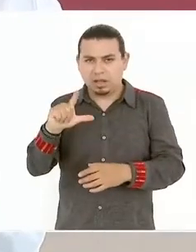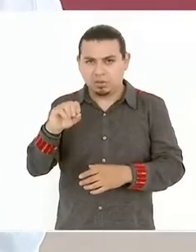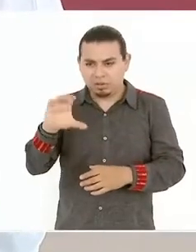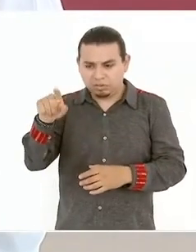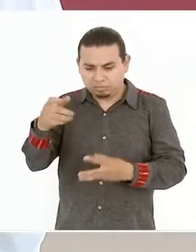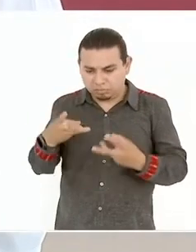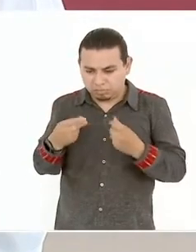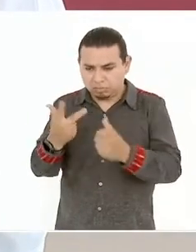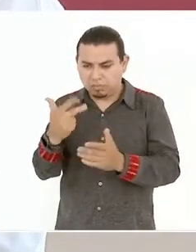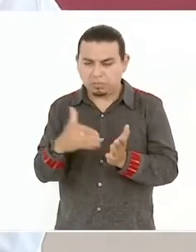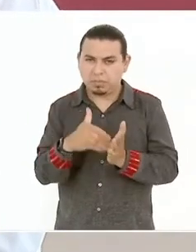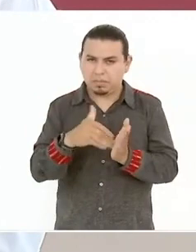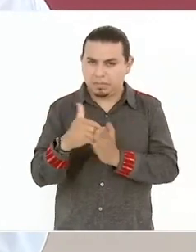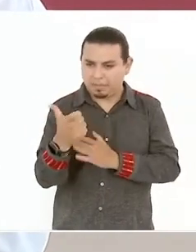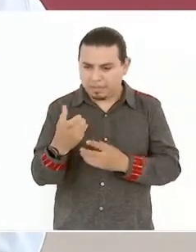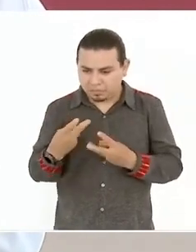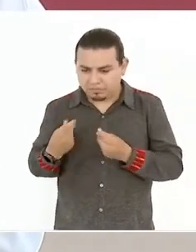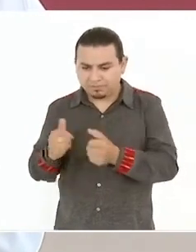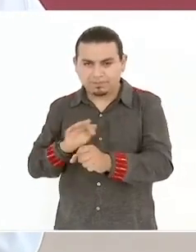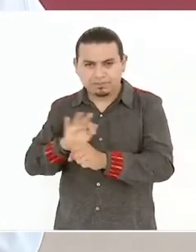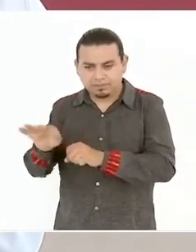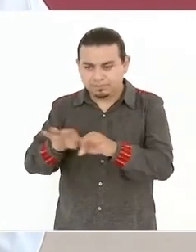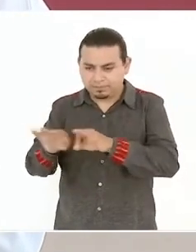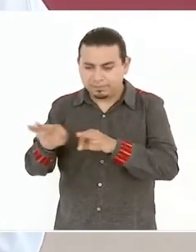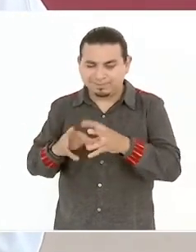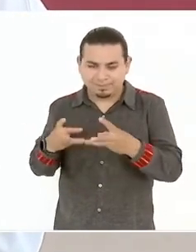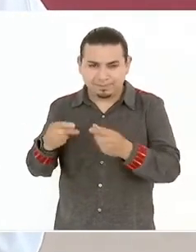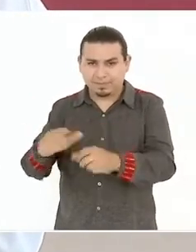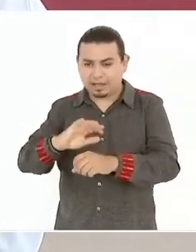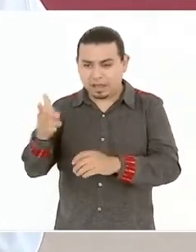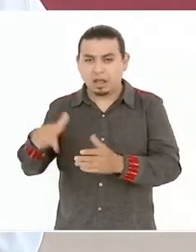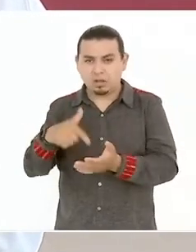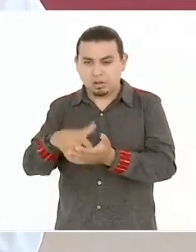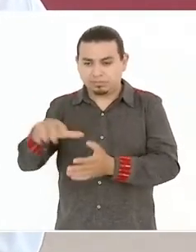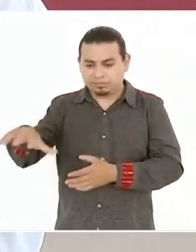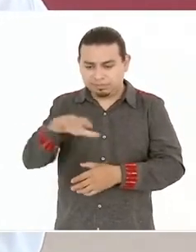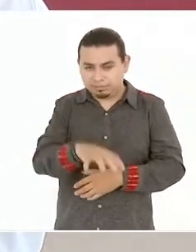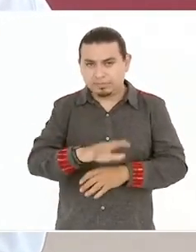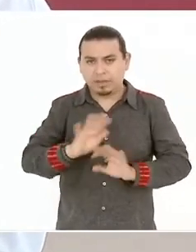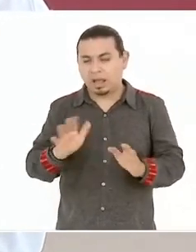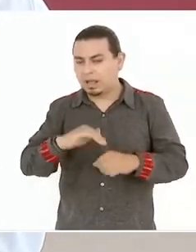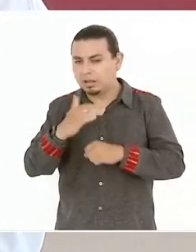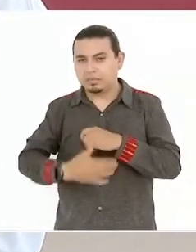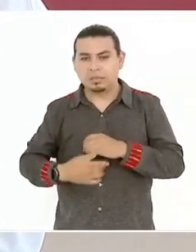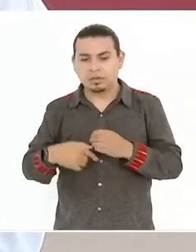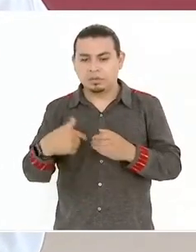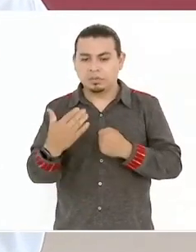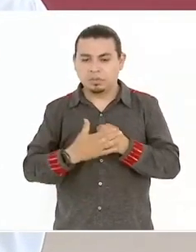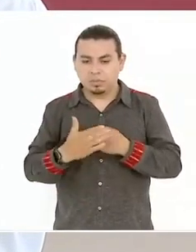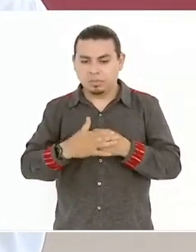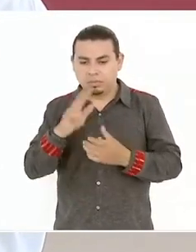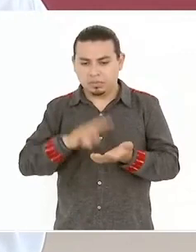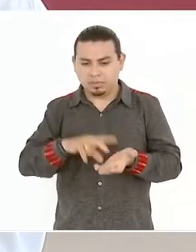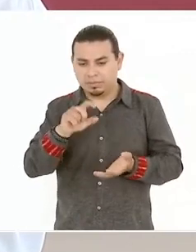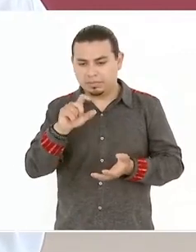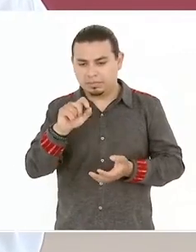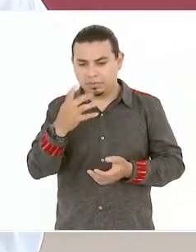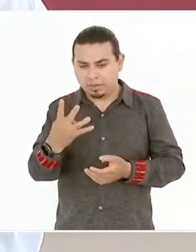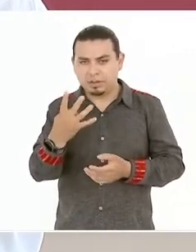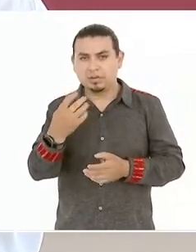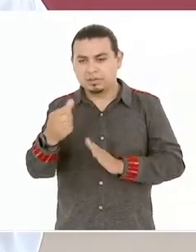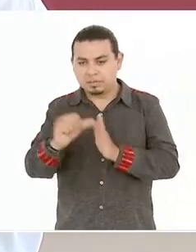una inversión de 8.000 millones de pesos. Estas terminales estarán concluidas en el primer semestre de